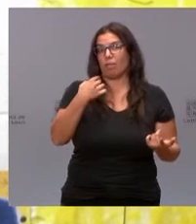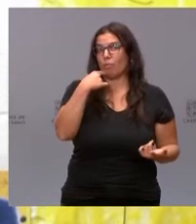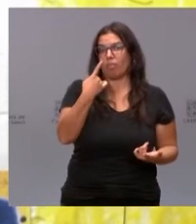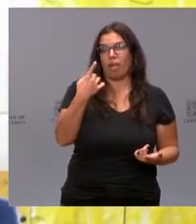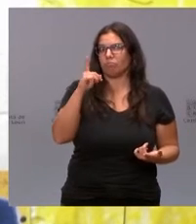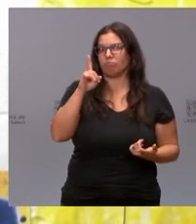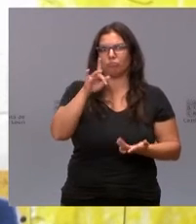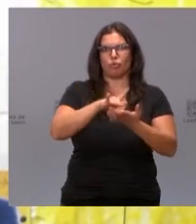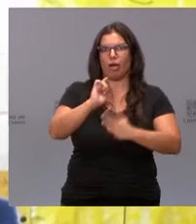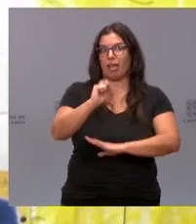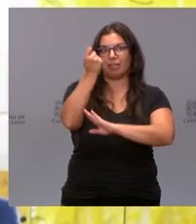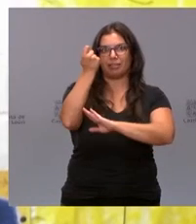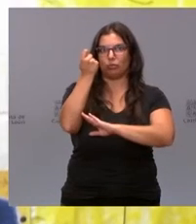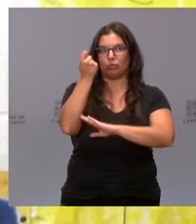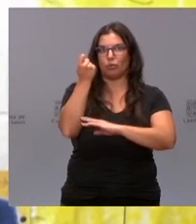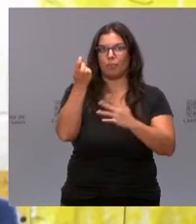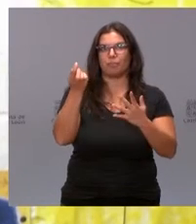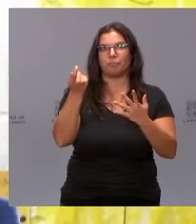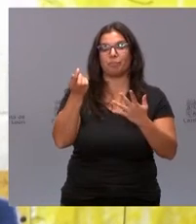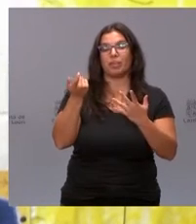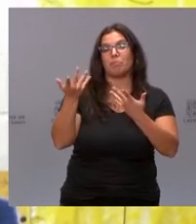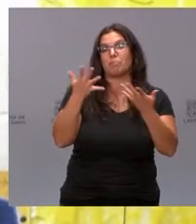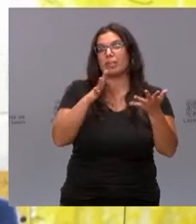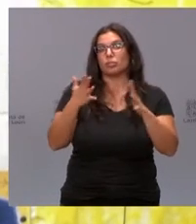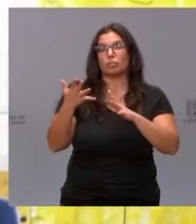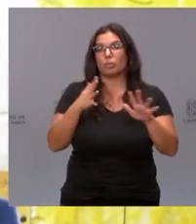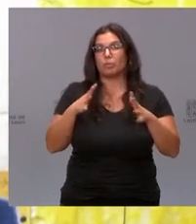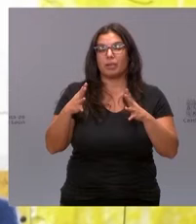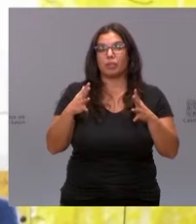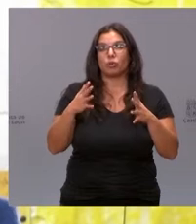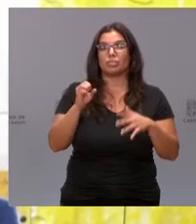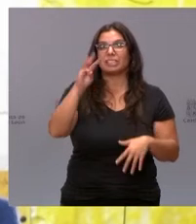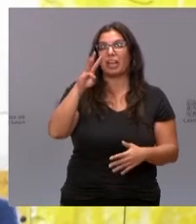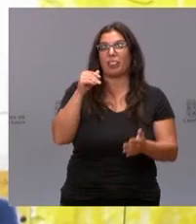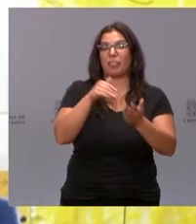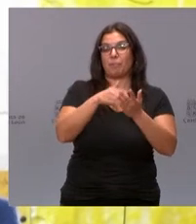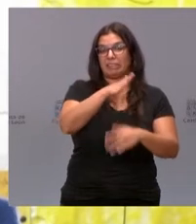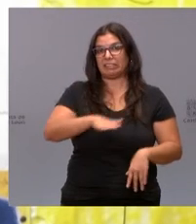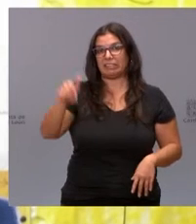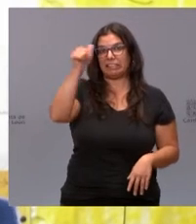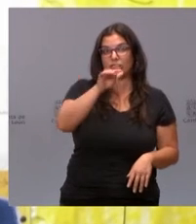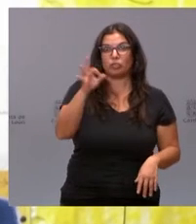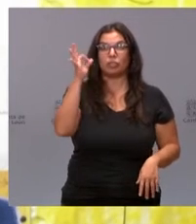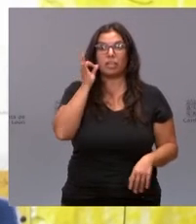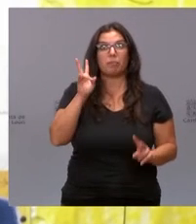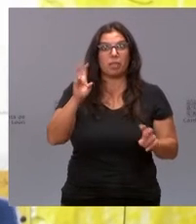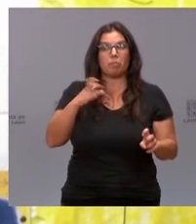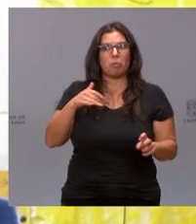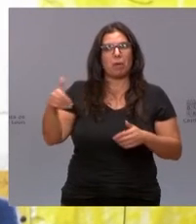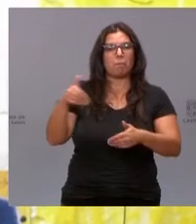éxito. De los algo más de 13.000 chavales, niñas y niños potenciales que